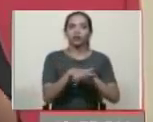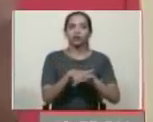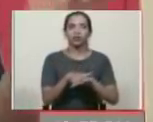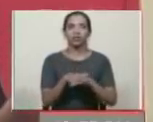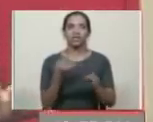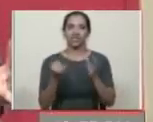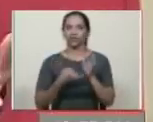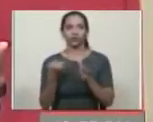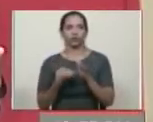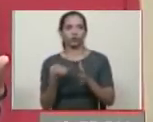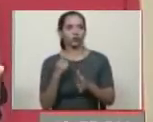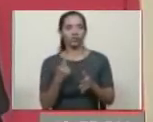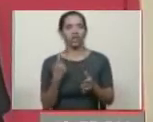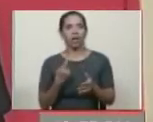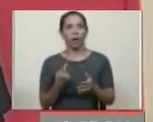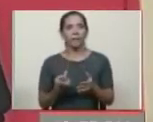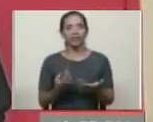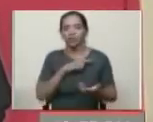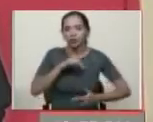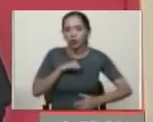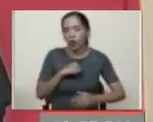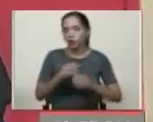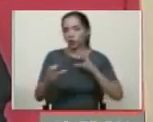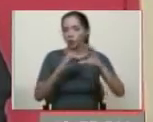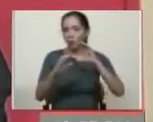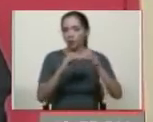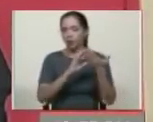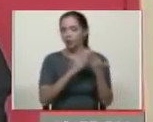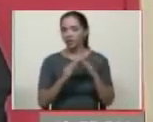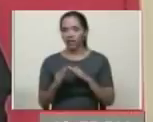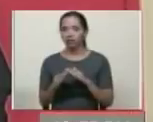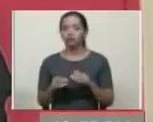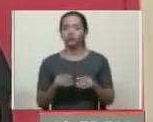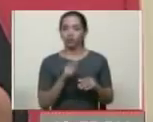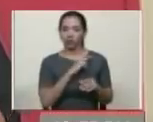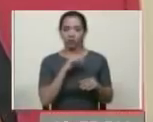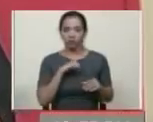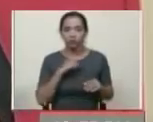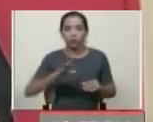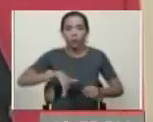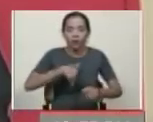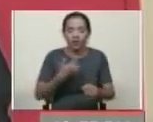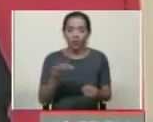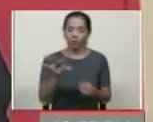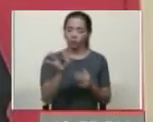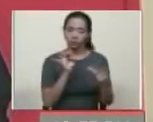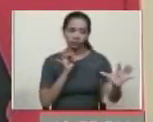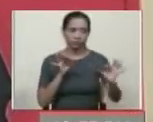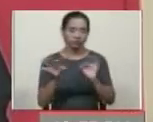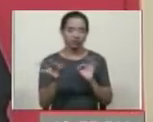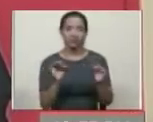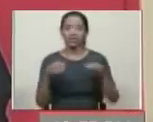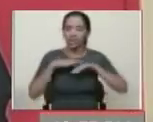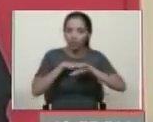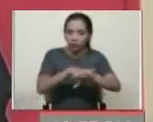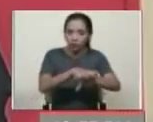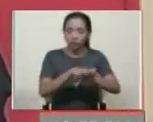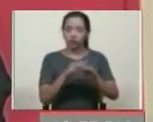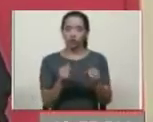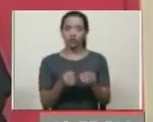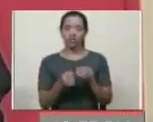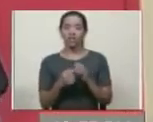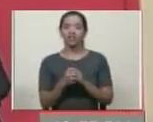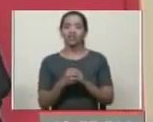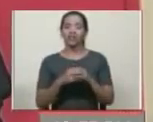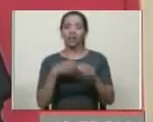más desde las espontaneidades de nosotros como comunicadores digitales, sino que nosotros podamos contar también desde la institución, desde esa orientación de la comunicación